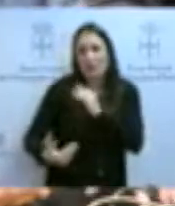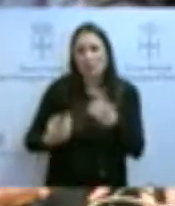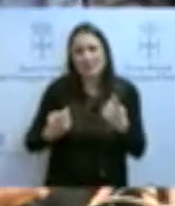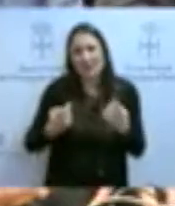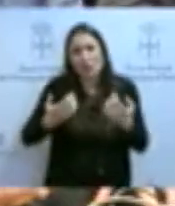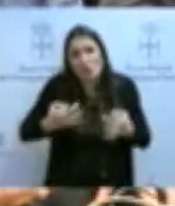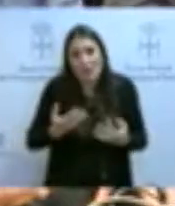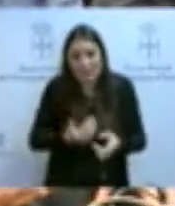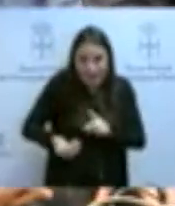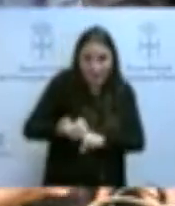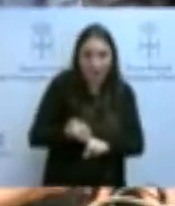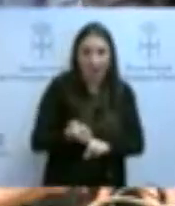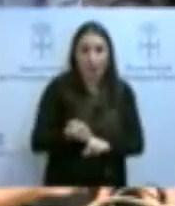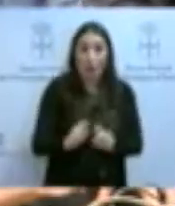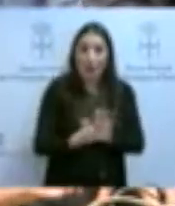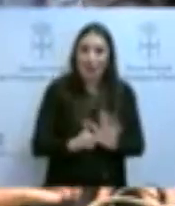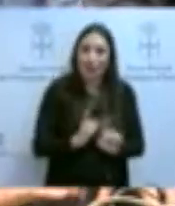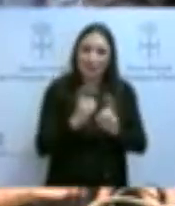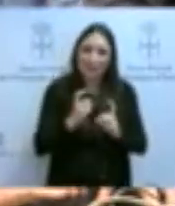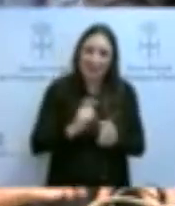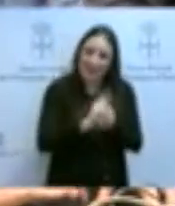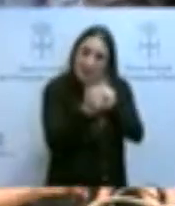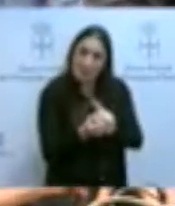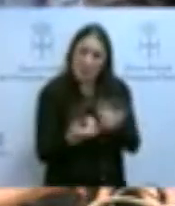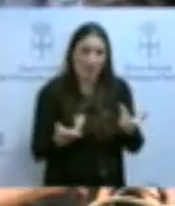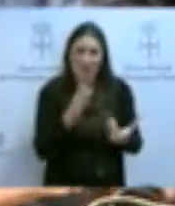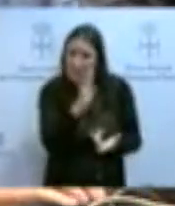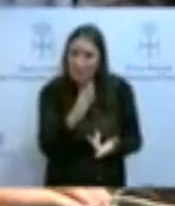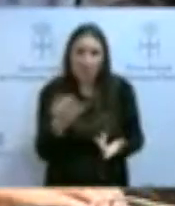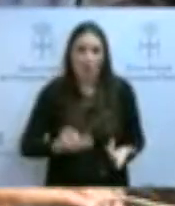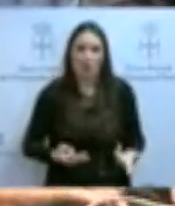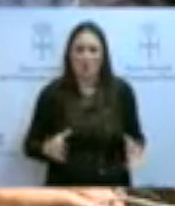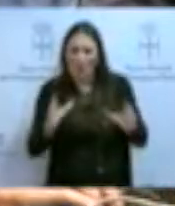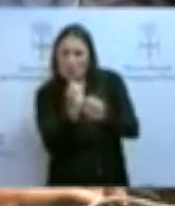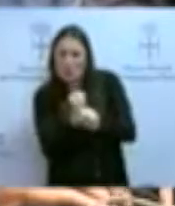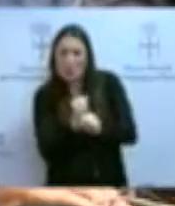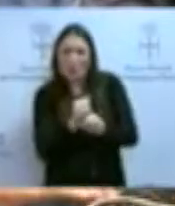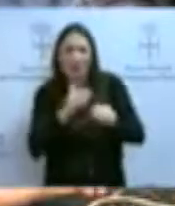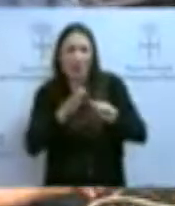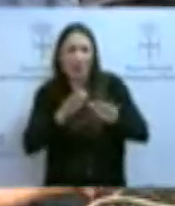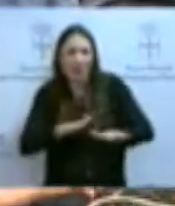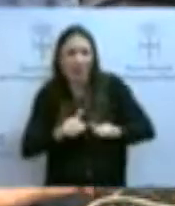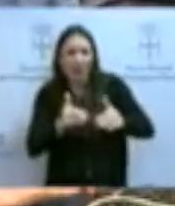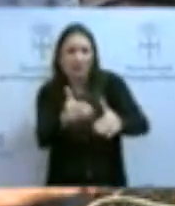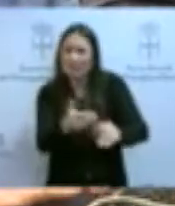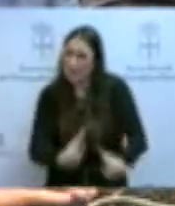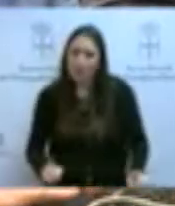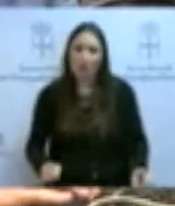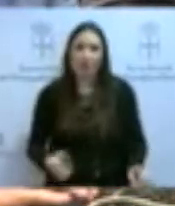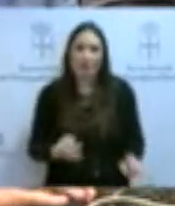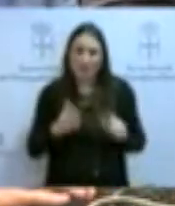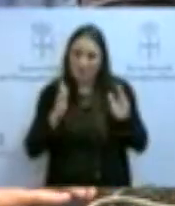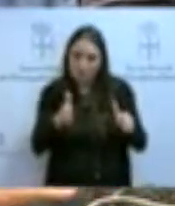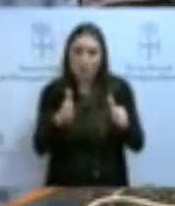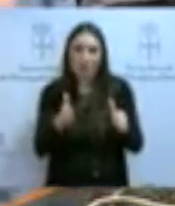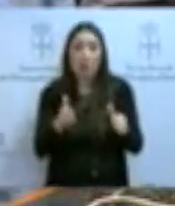esta ilegalidad. Deben hacerlo sin medias tintas, deben hacerlo sin dar ya más largas, porque tanto la parte